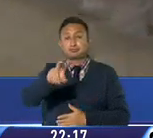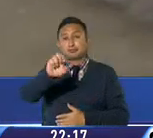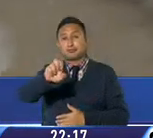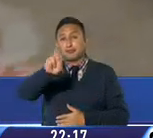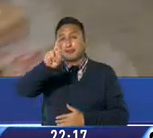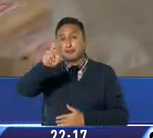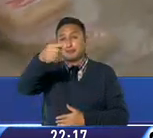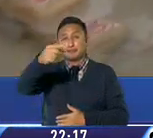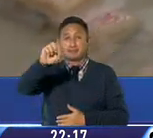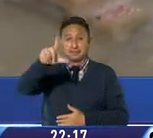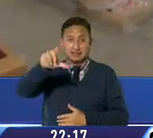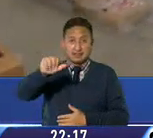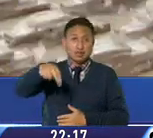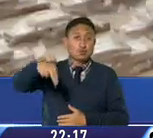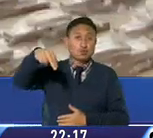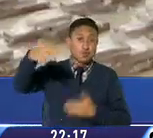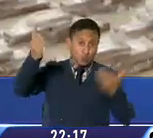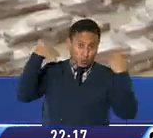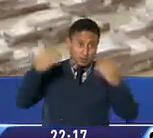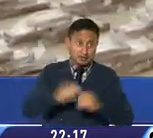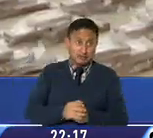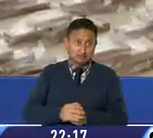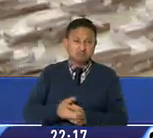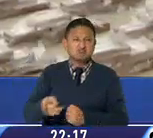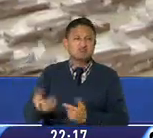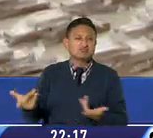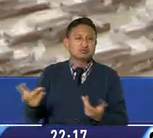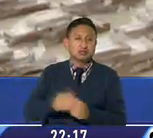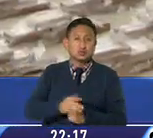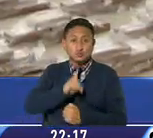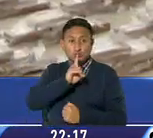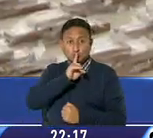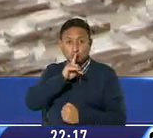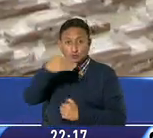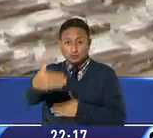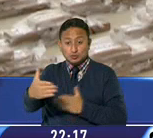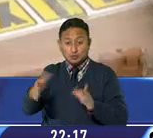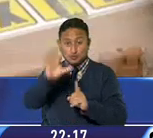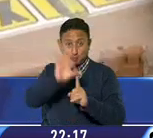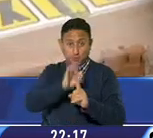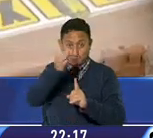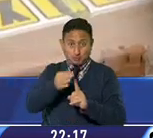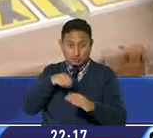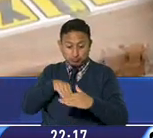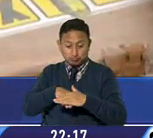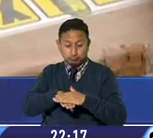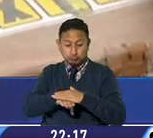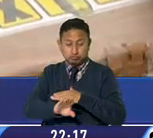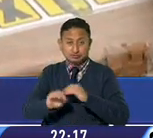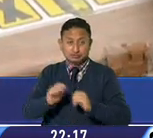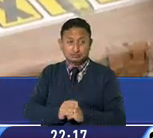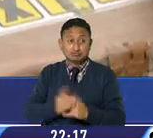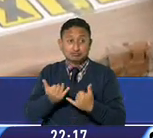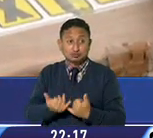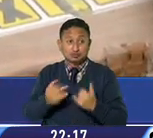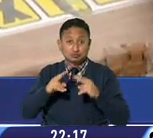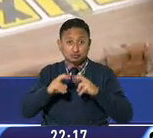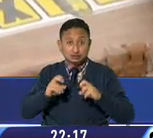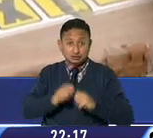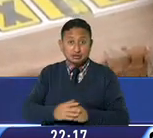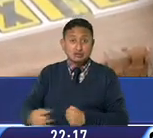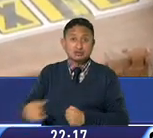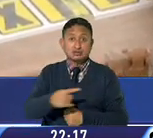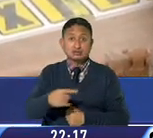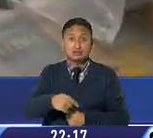norte de Guayaquil. La sustancia fue camuflada entre cajas de banano. Las indagaciones apuntan a que el contenedor